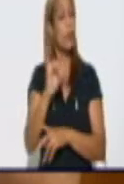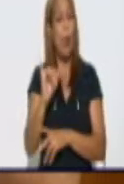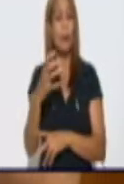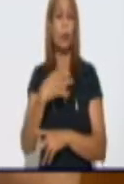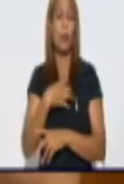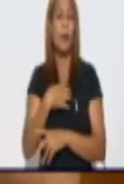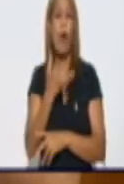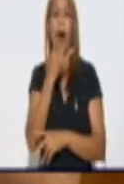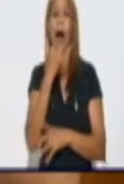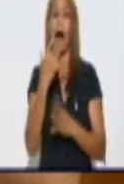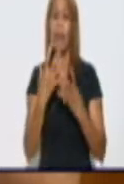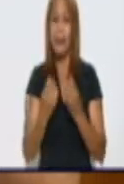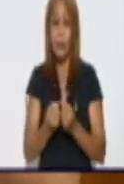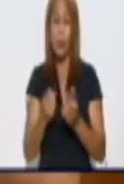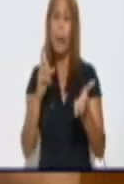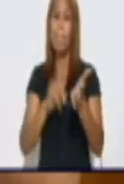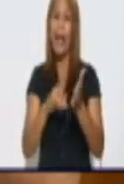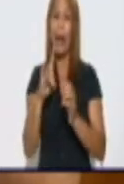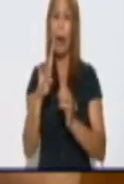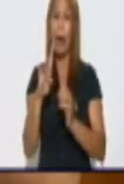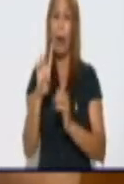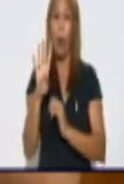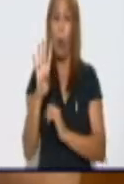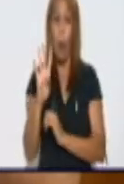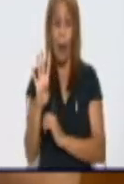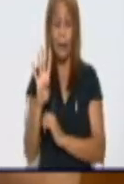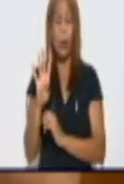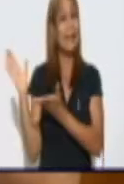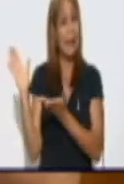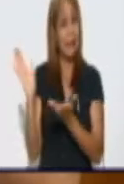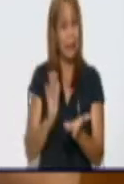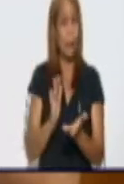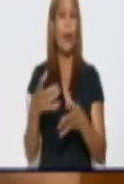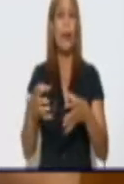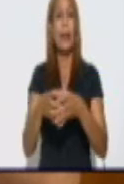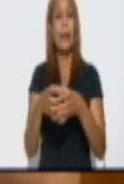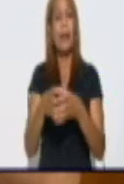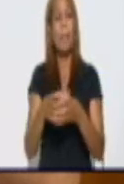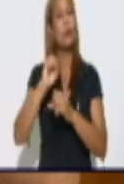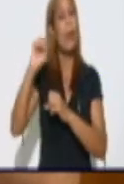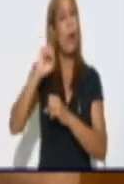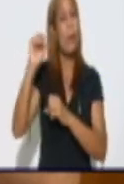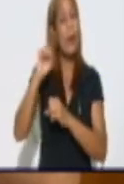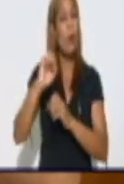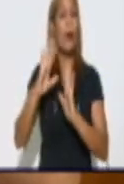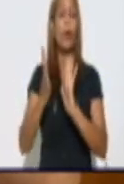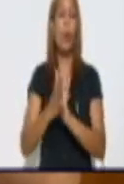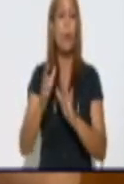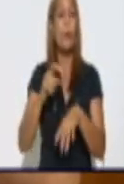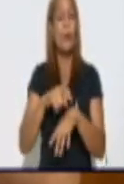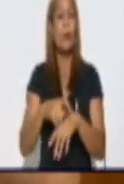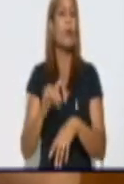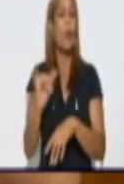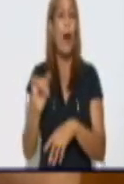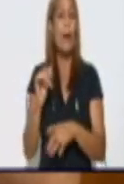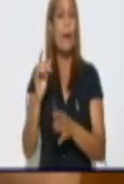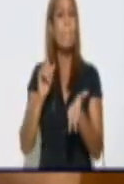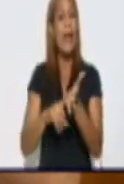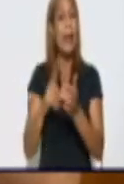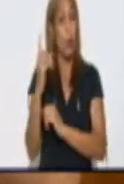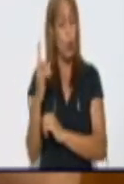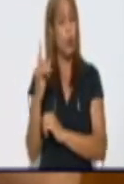el P4, que se extrajo el equipo de bombeo para enviarlo a los talleres nuestros nacionales. El P1, que se